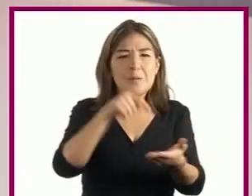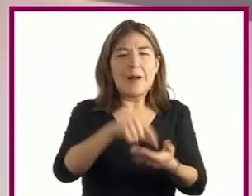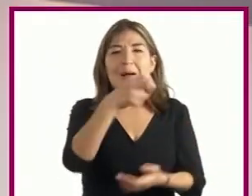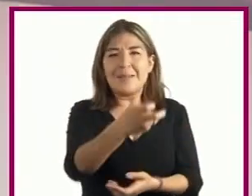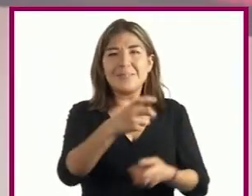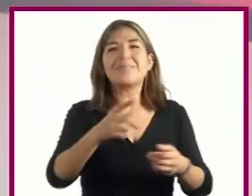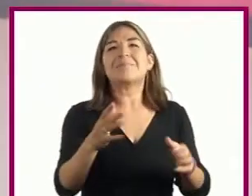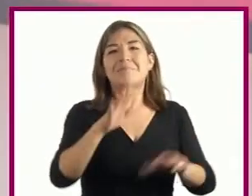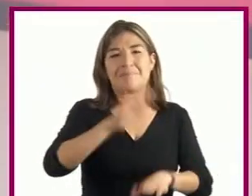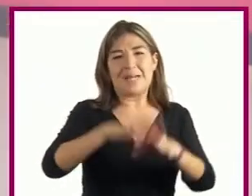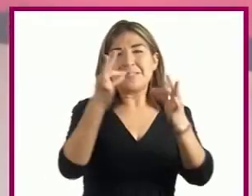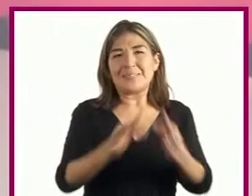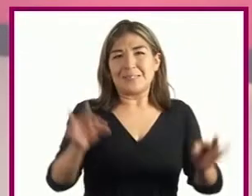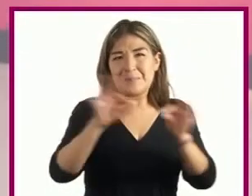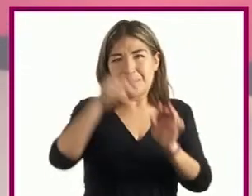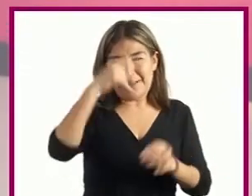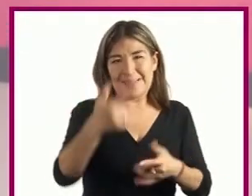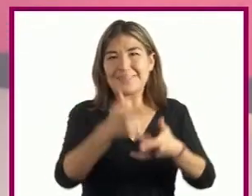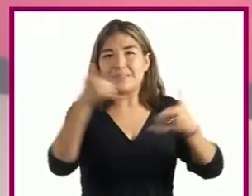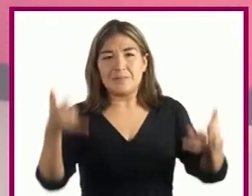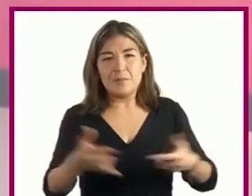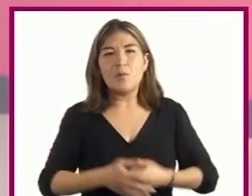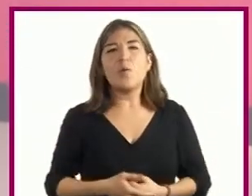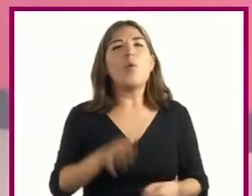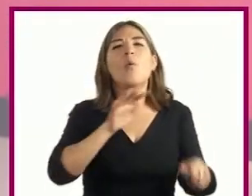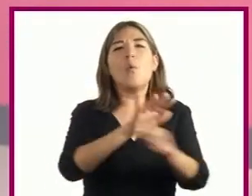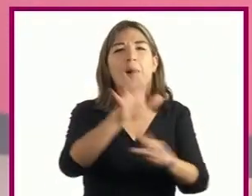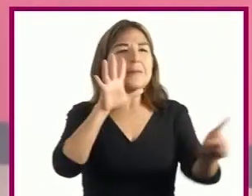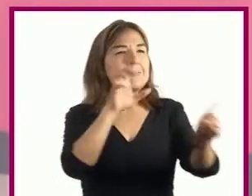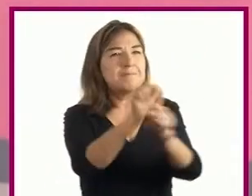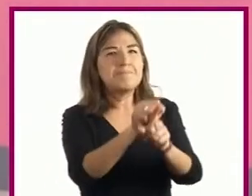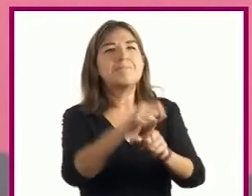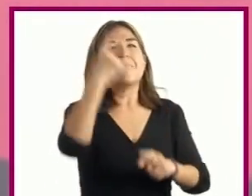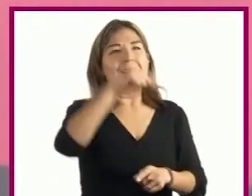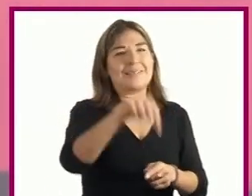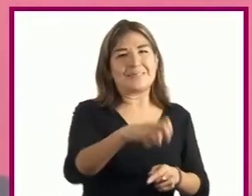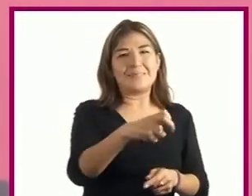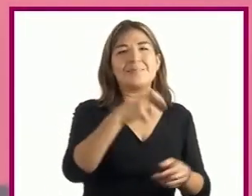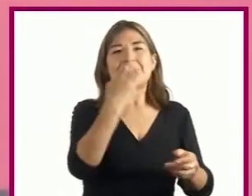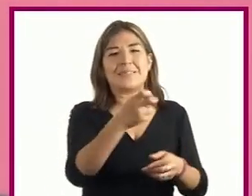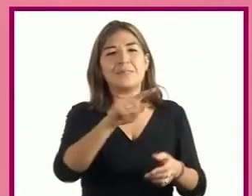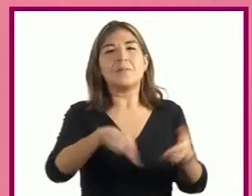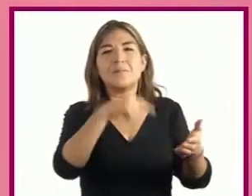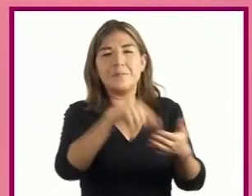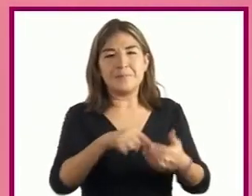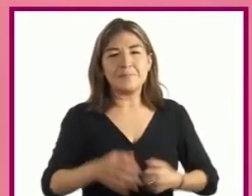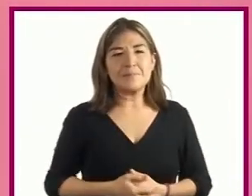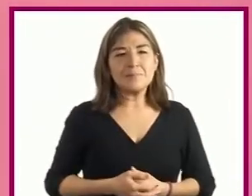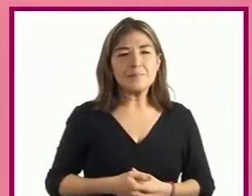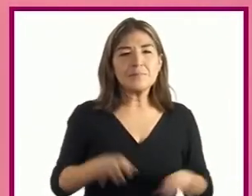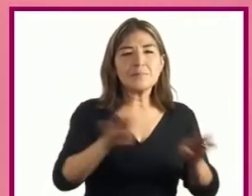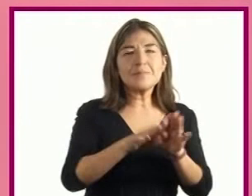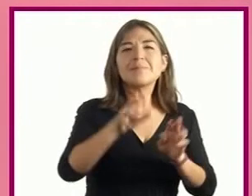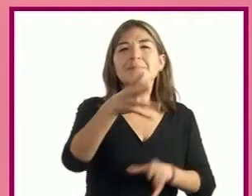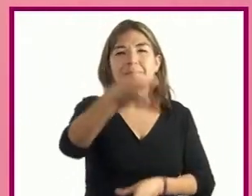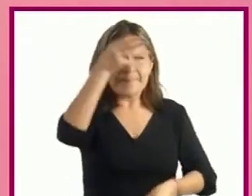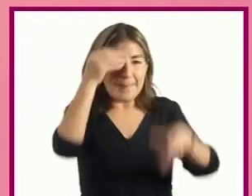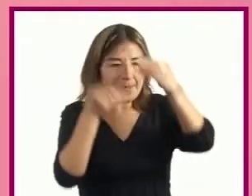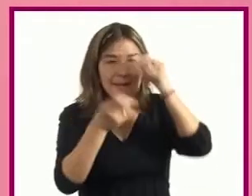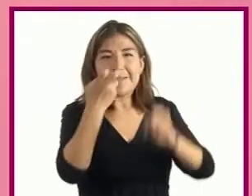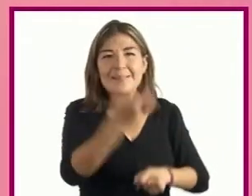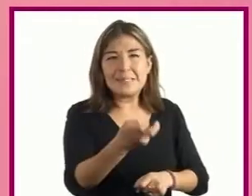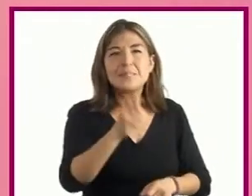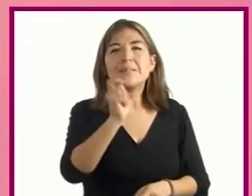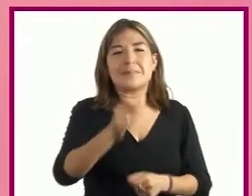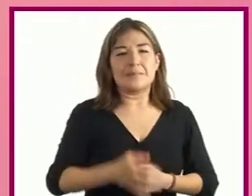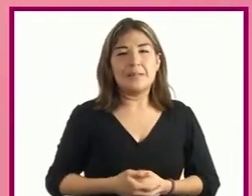más importantes para la trama y qué aspectos tomarán de esos espacios. Que reflejen en su intención, es decir,